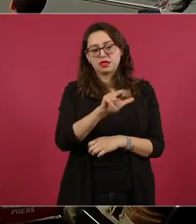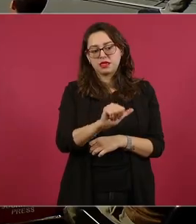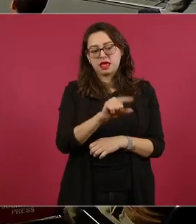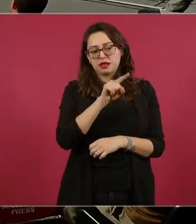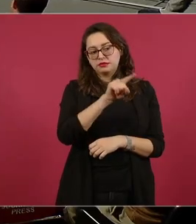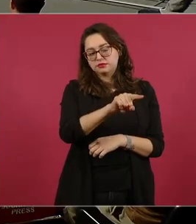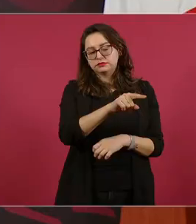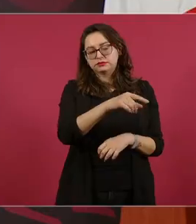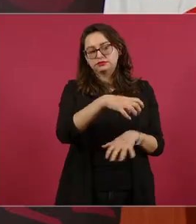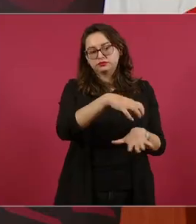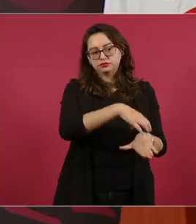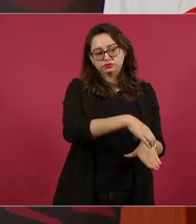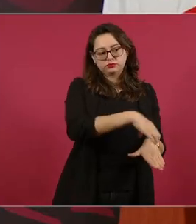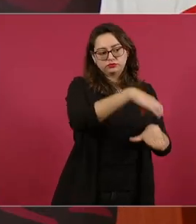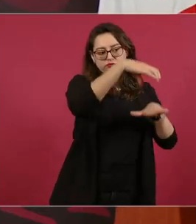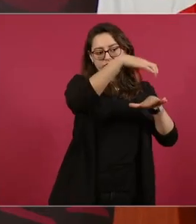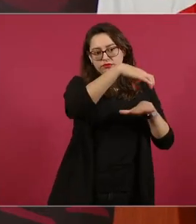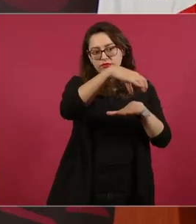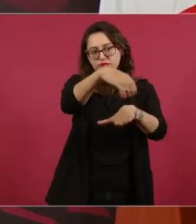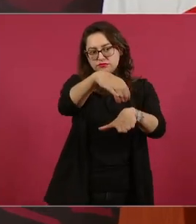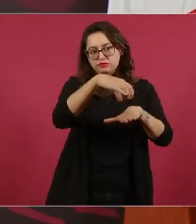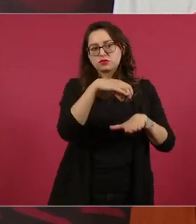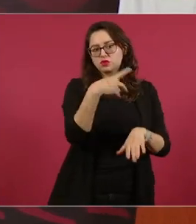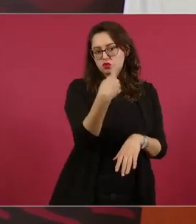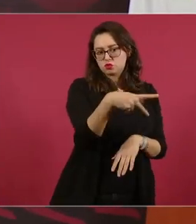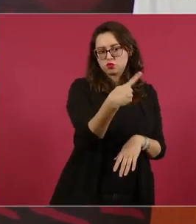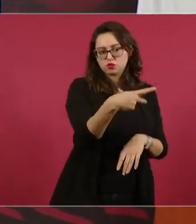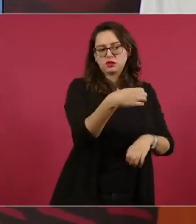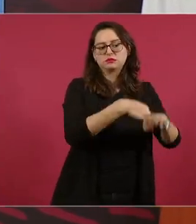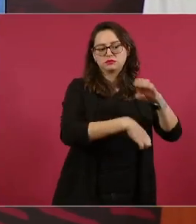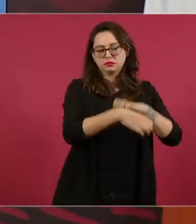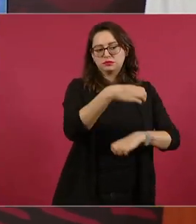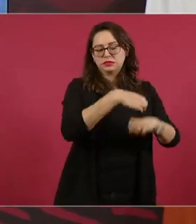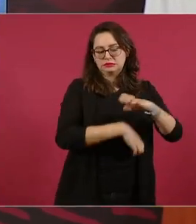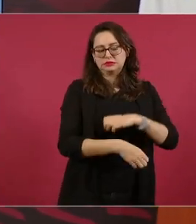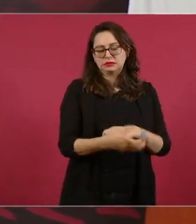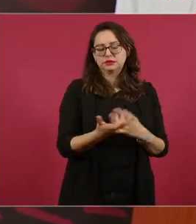lo mismo, pero tenían ya máquinas